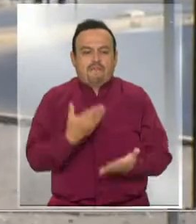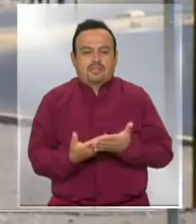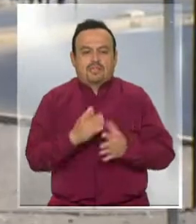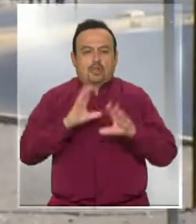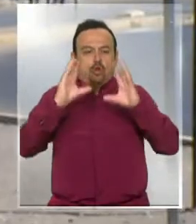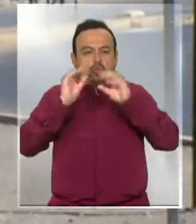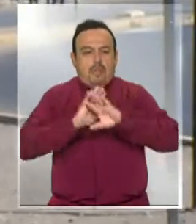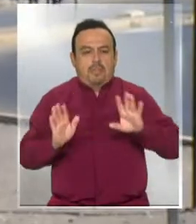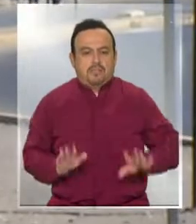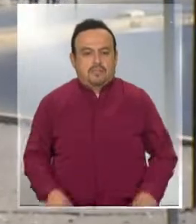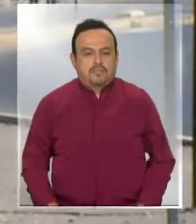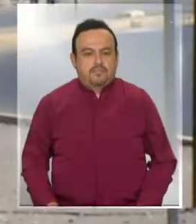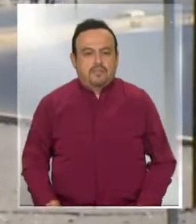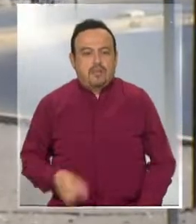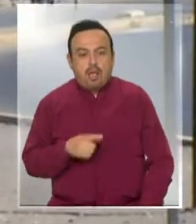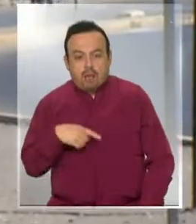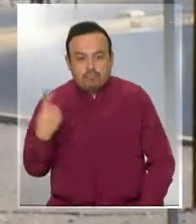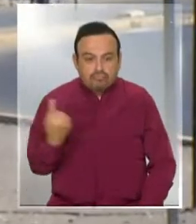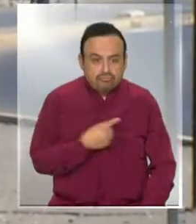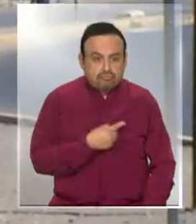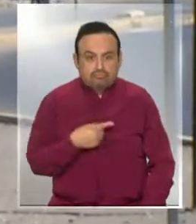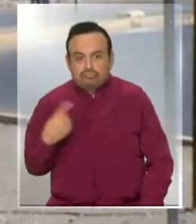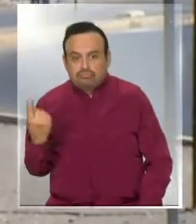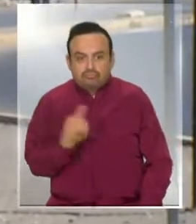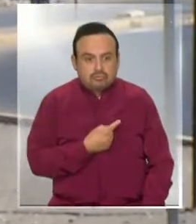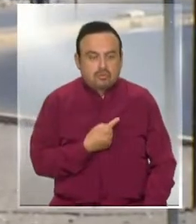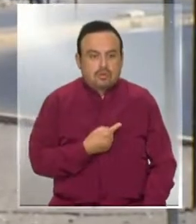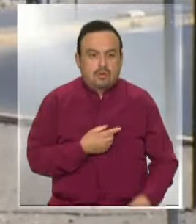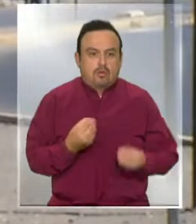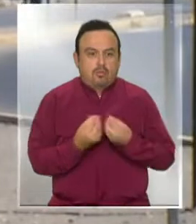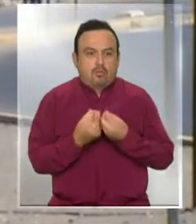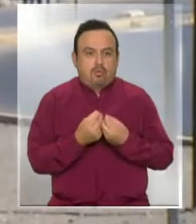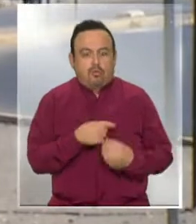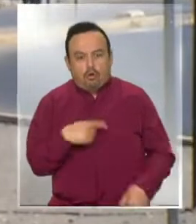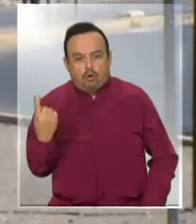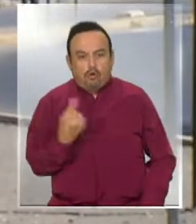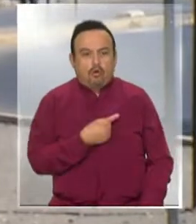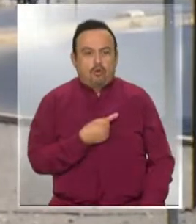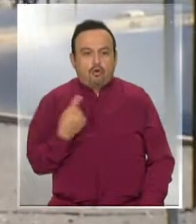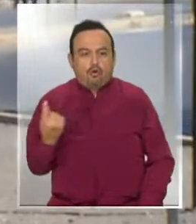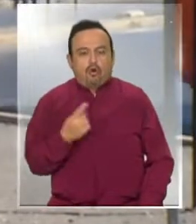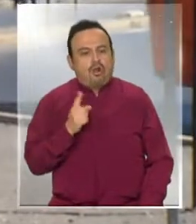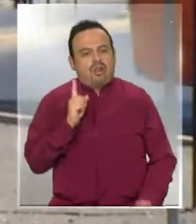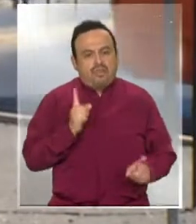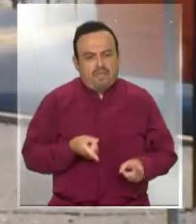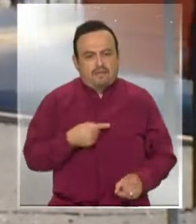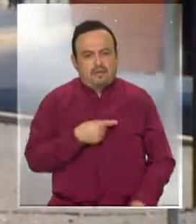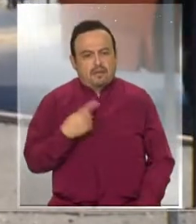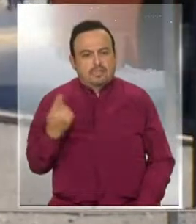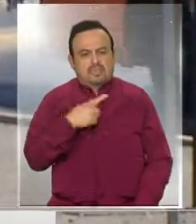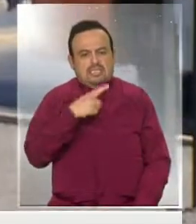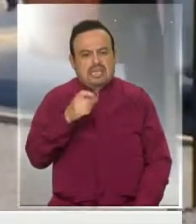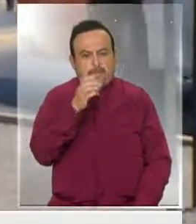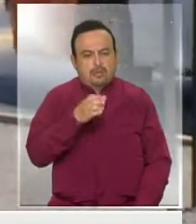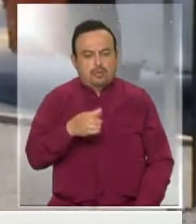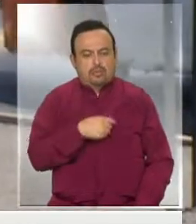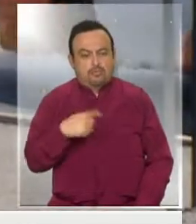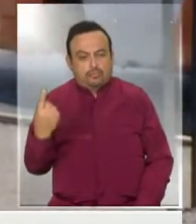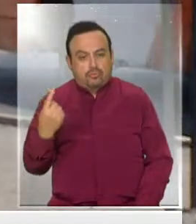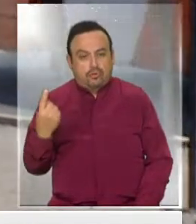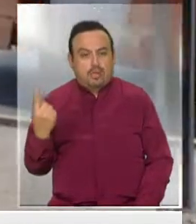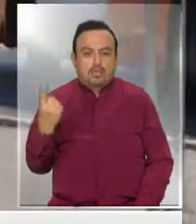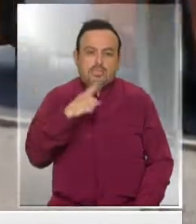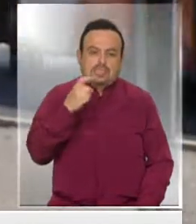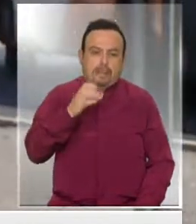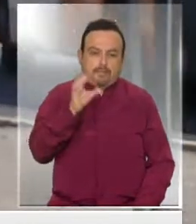y no se hace por vuelta, porque aquí usted comprenderá que los buses salen a trabajar y llevan 100 personas, 100 personas para